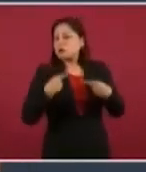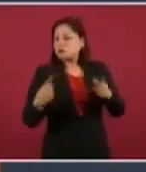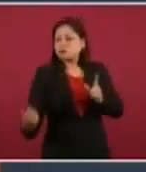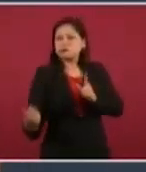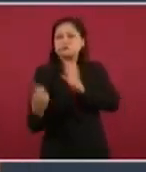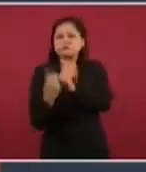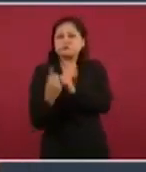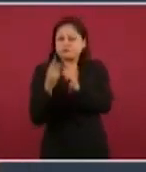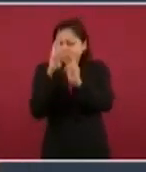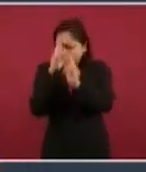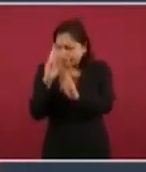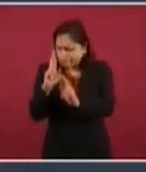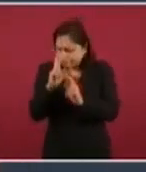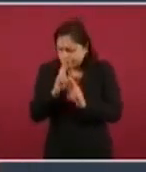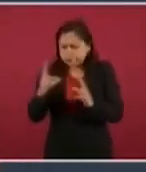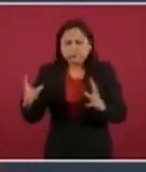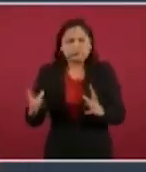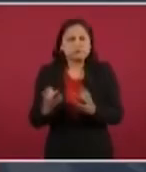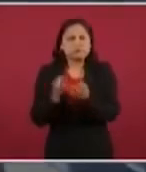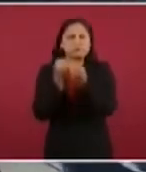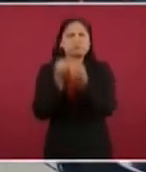la verdadera felicidad